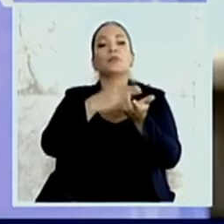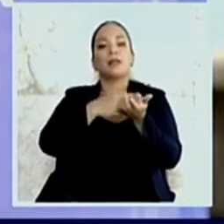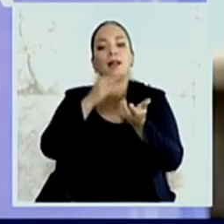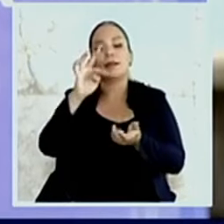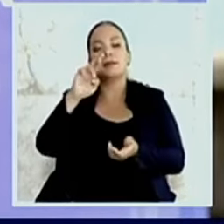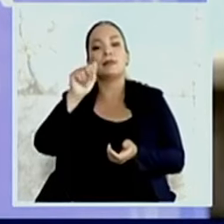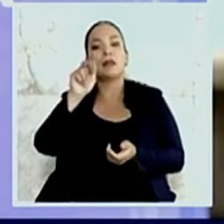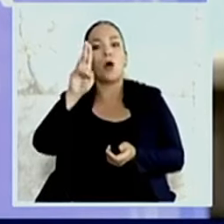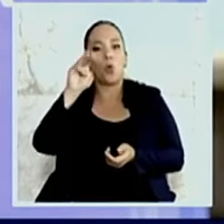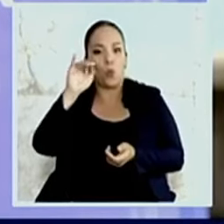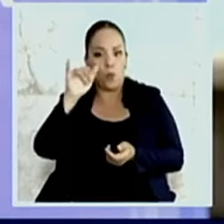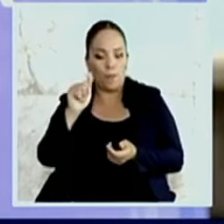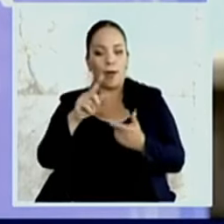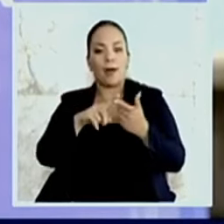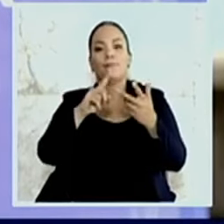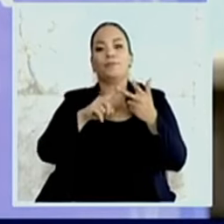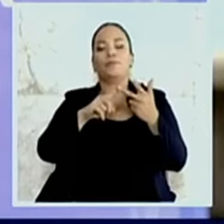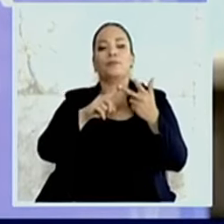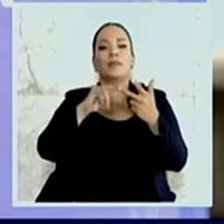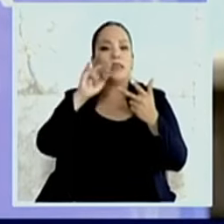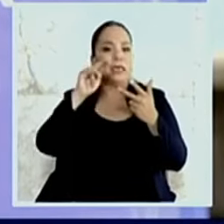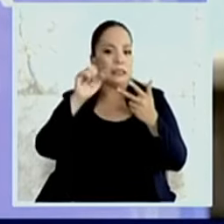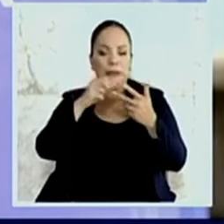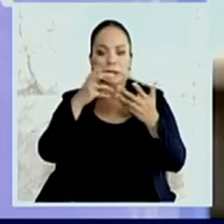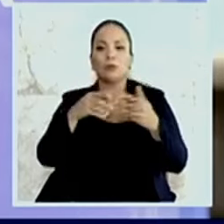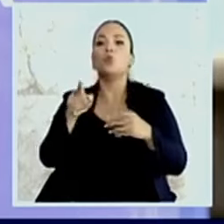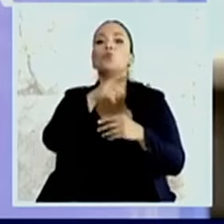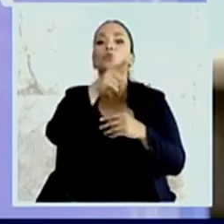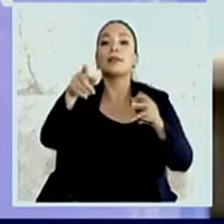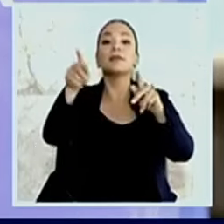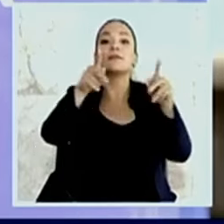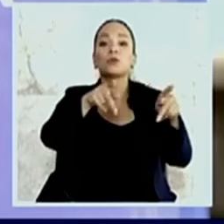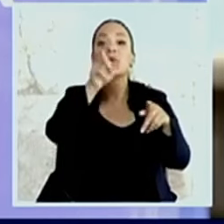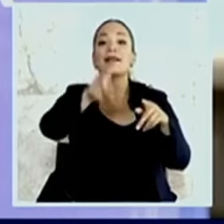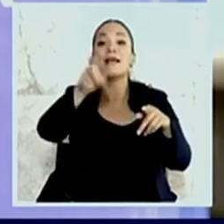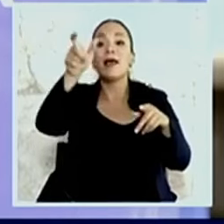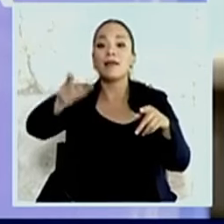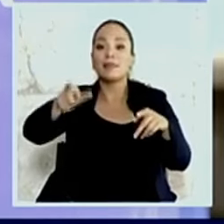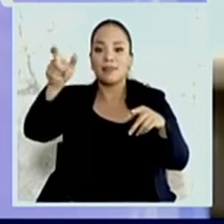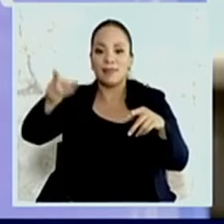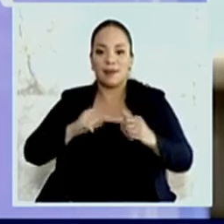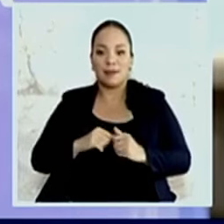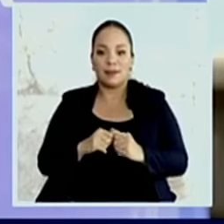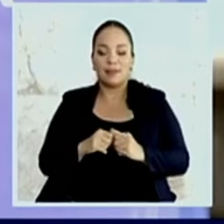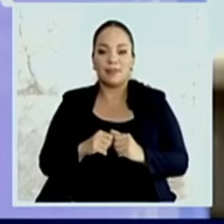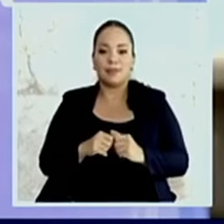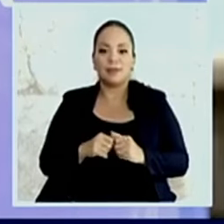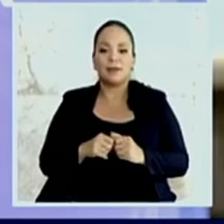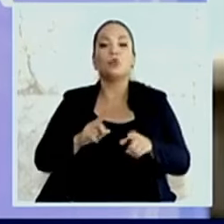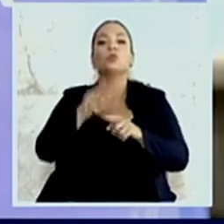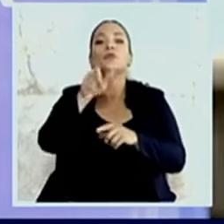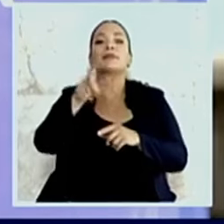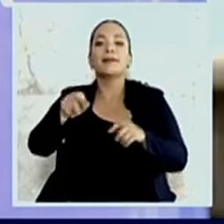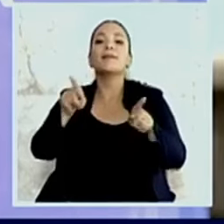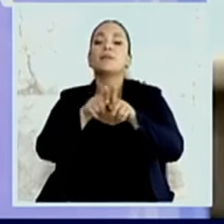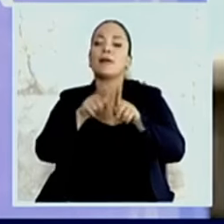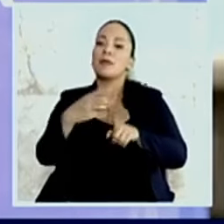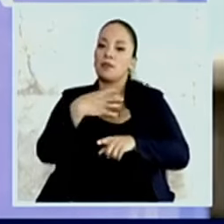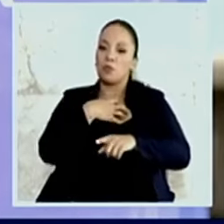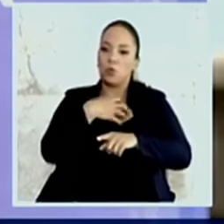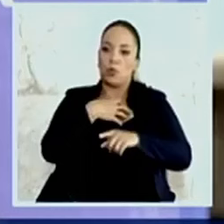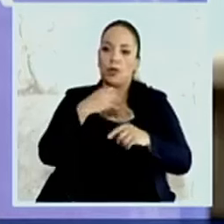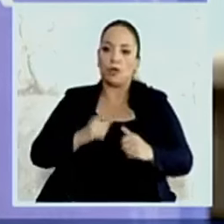que pedir favores, porque en el caso de la Caja, en el caso del Hospital del Trauma y del INSS en